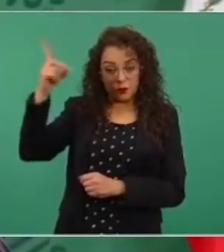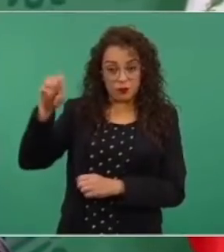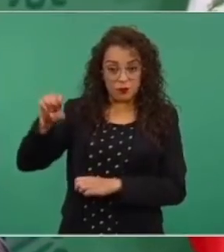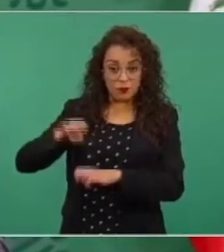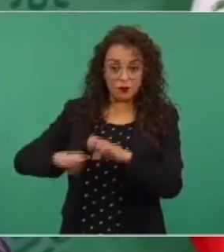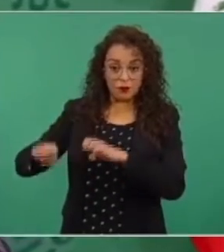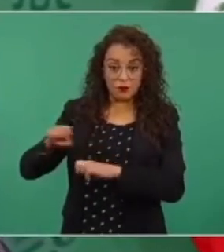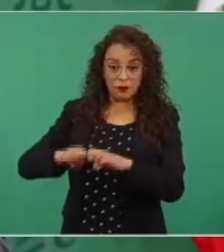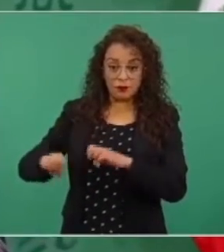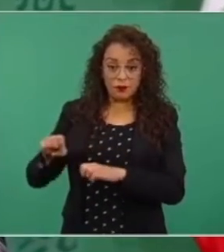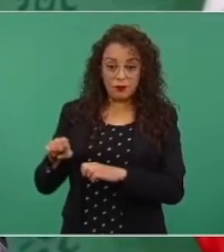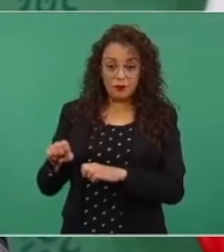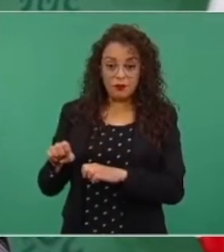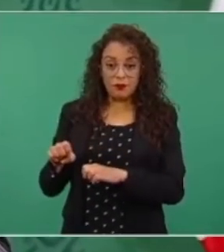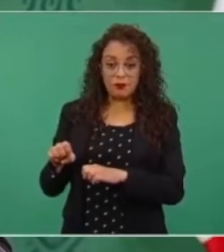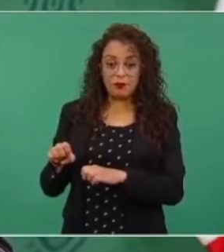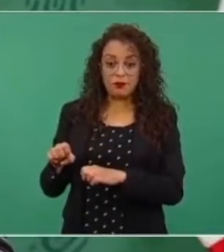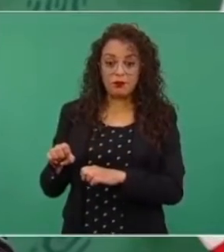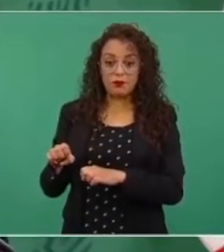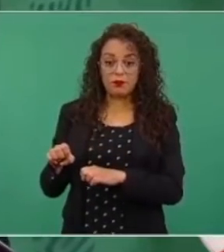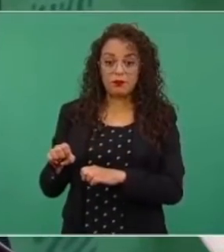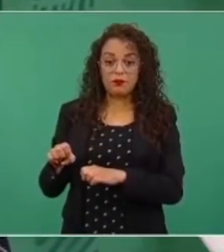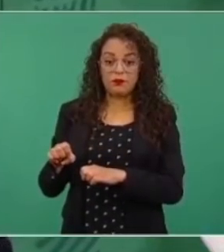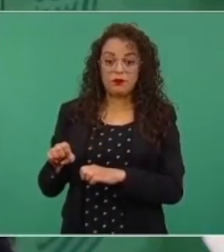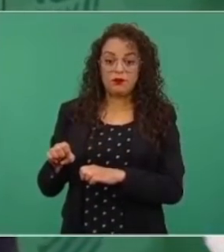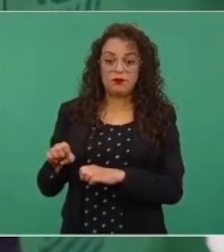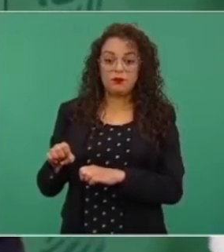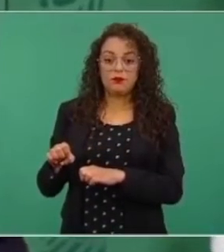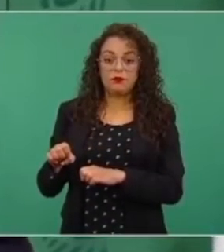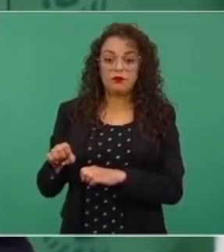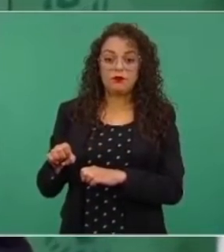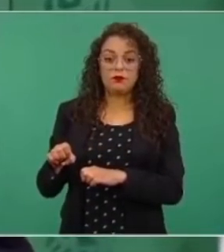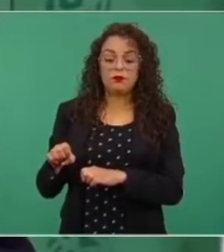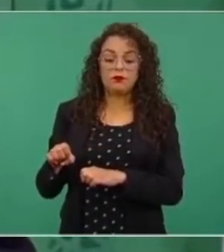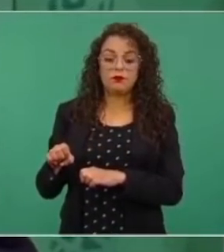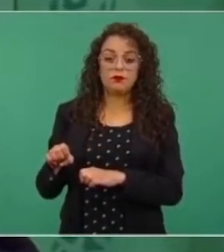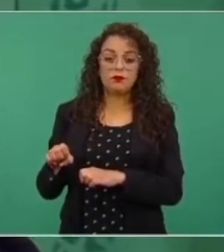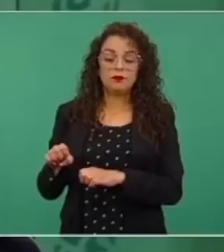no forman parte de esta